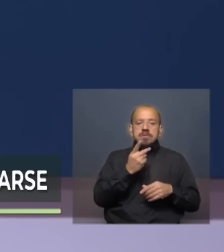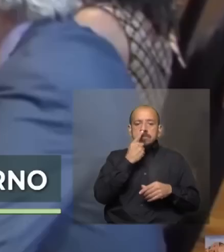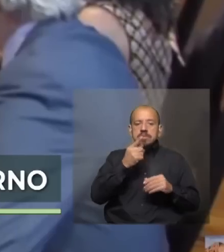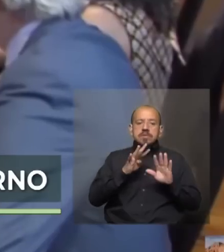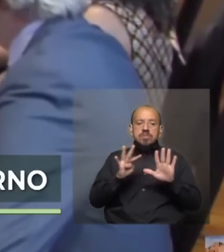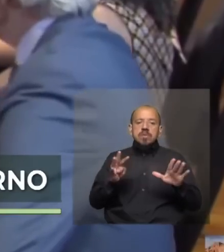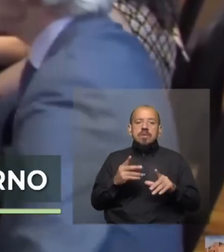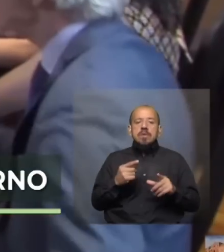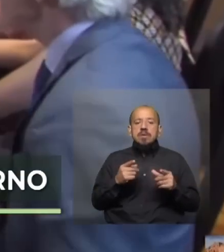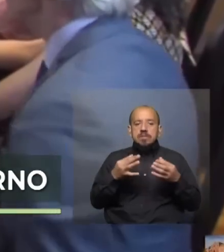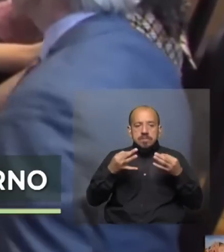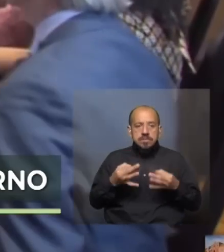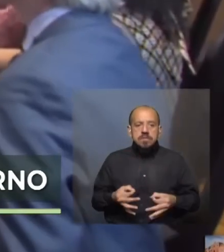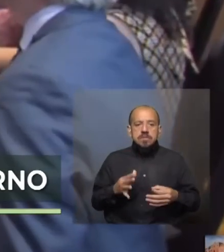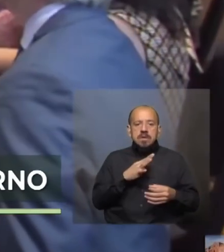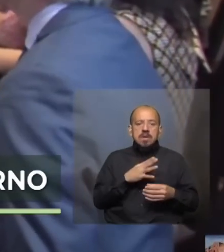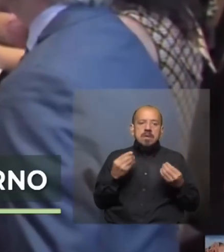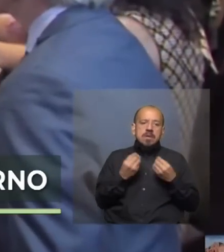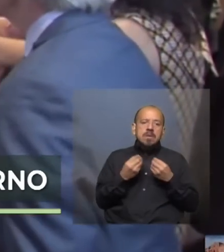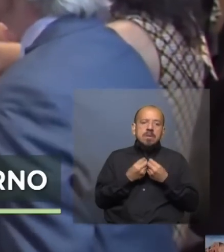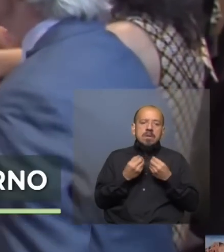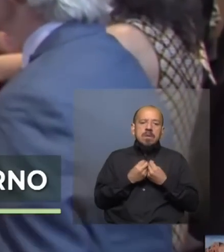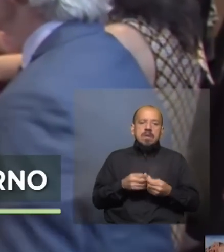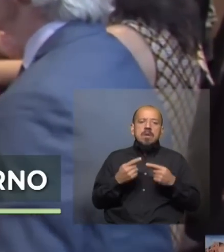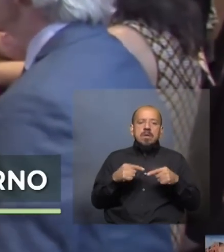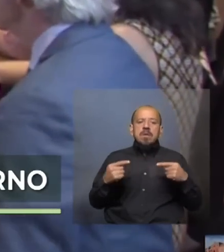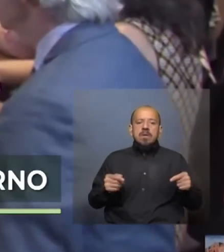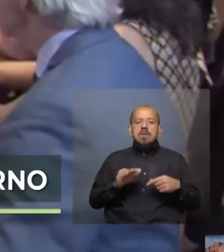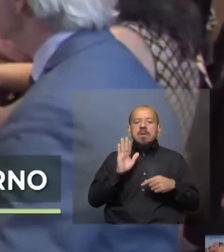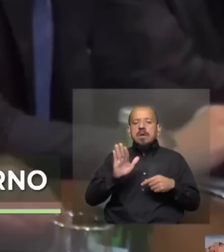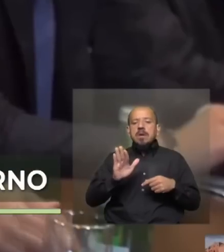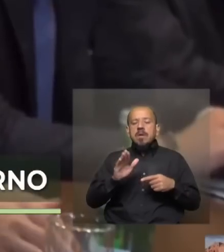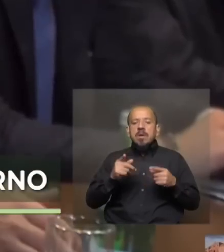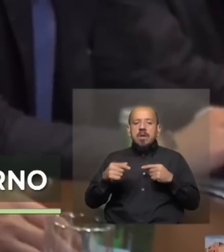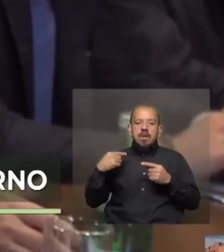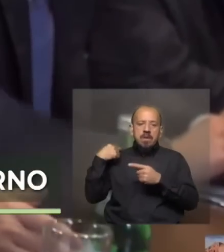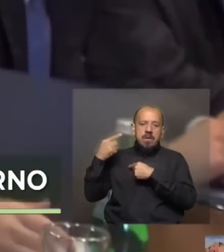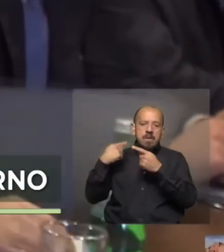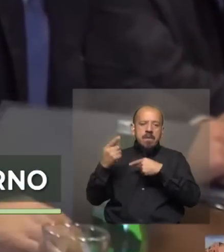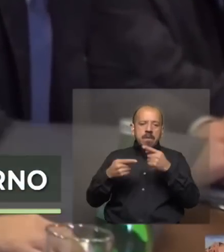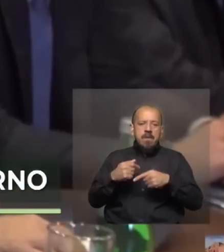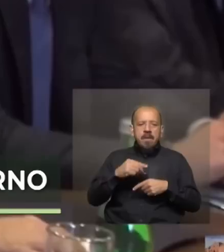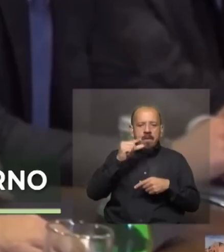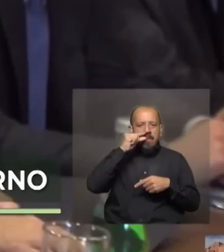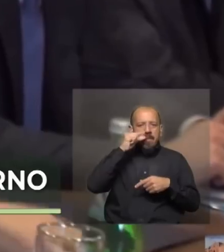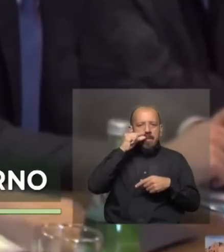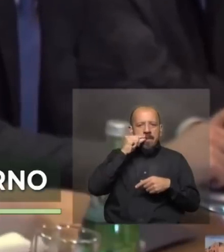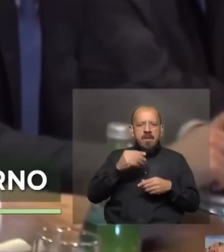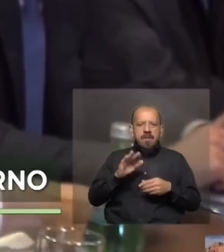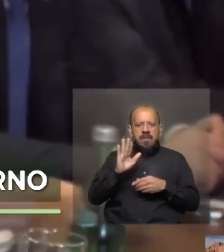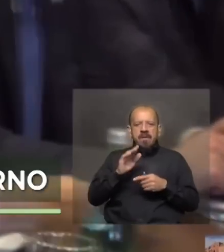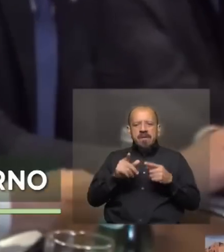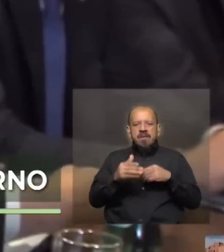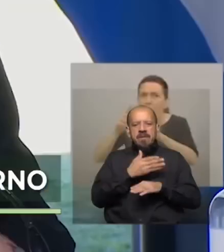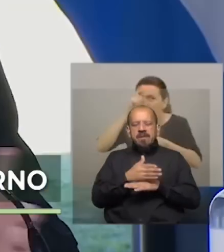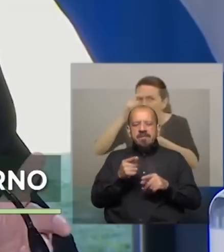sinceramente Nos tocó de todo dijo al enumerar la abultada deuda que recibió como herencia de su antecesor Mauricio macri a